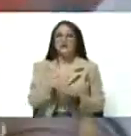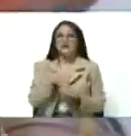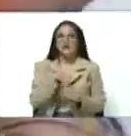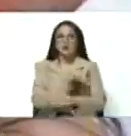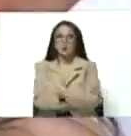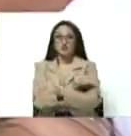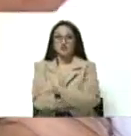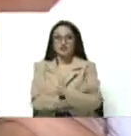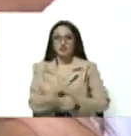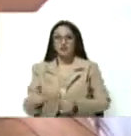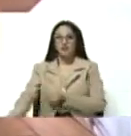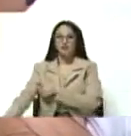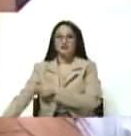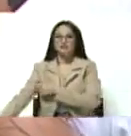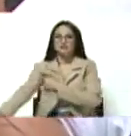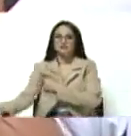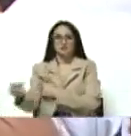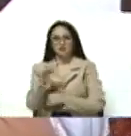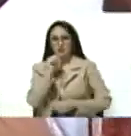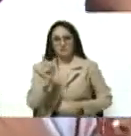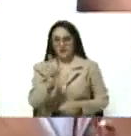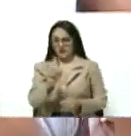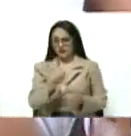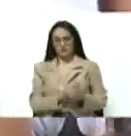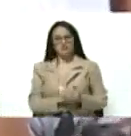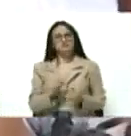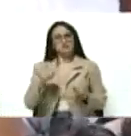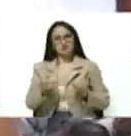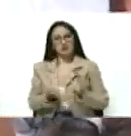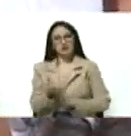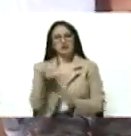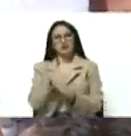escuálido. Eso no es malo. Que vaya